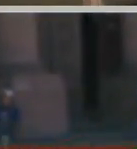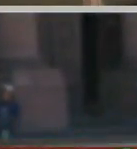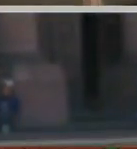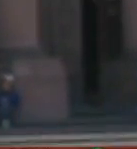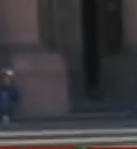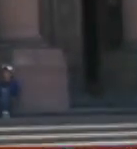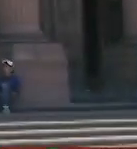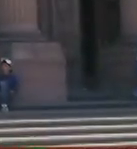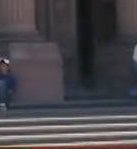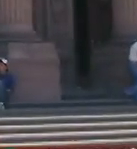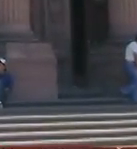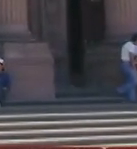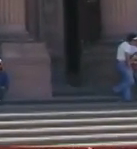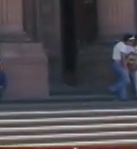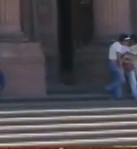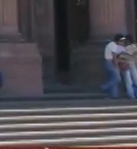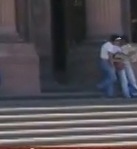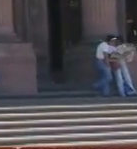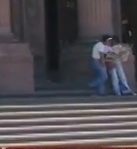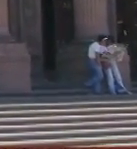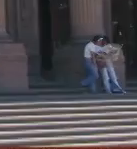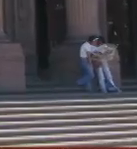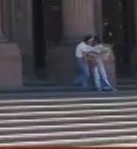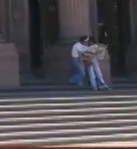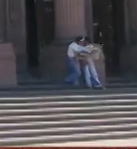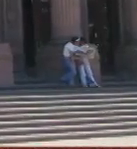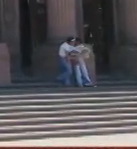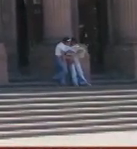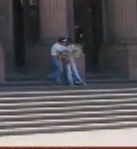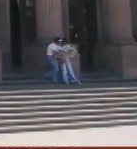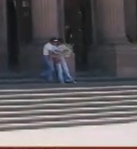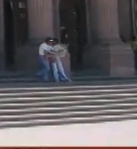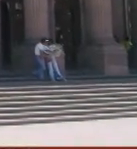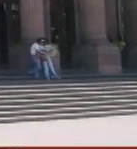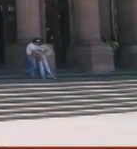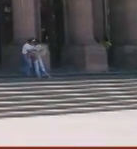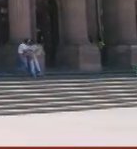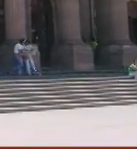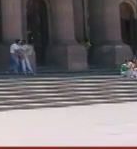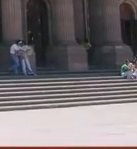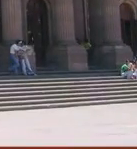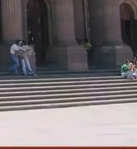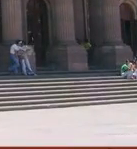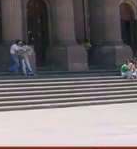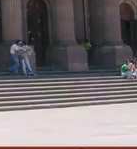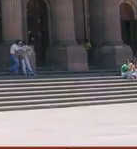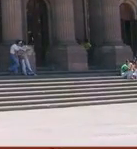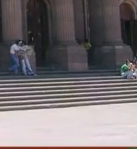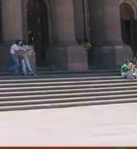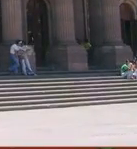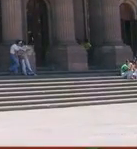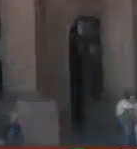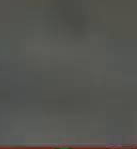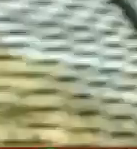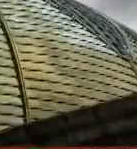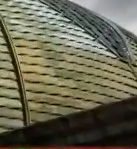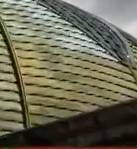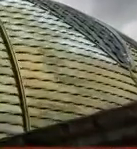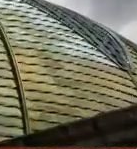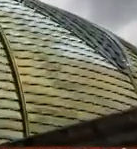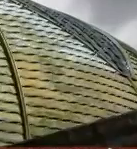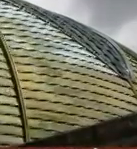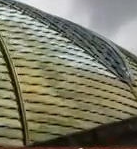francesa, el Teatro de la Paz destaca por su fachada en cantera rosa. Además, cuenta con una amplia escalinata y